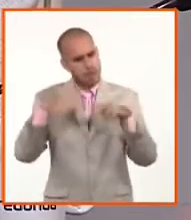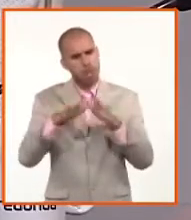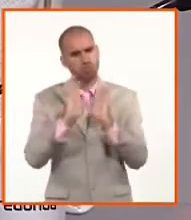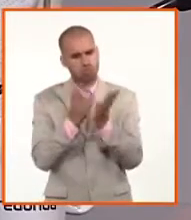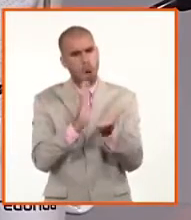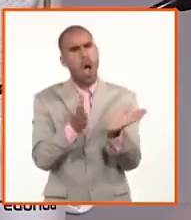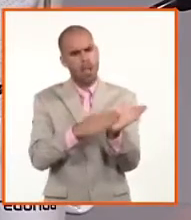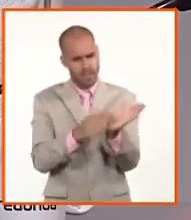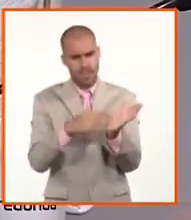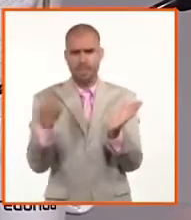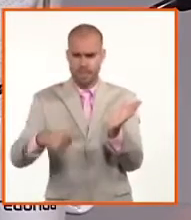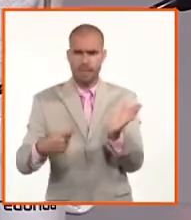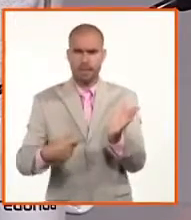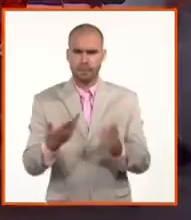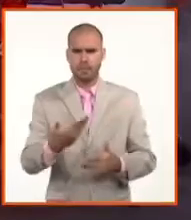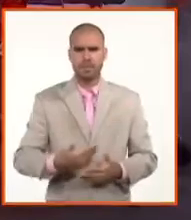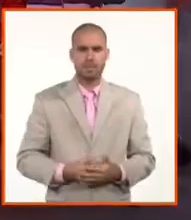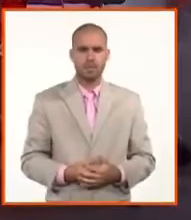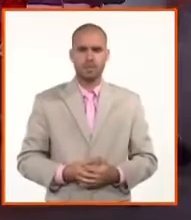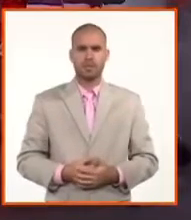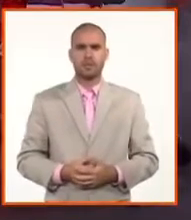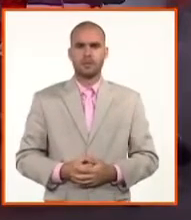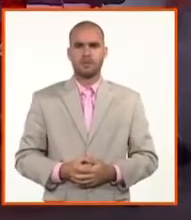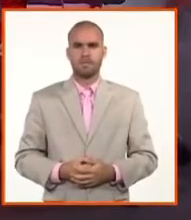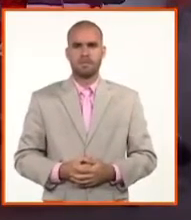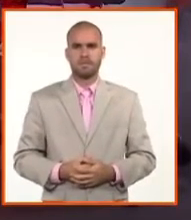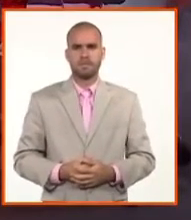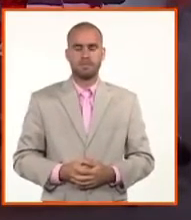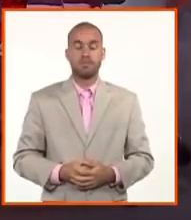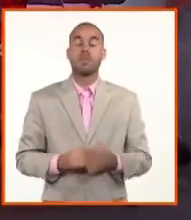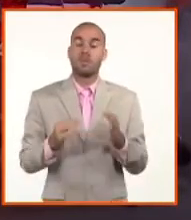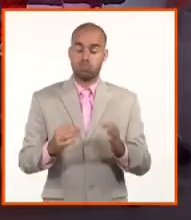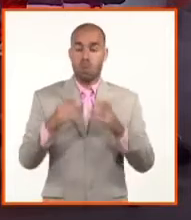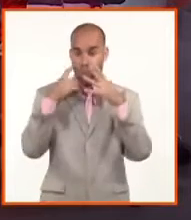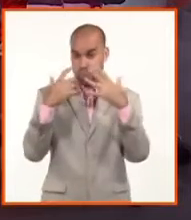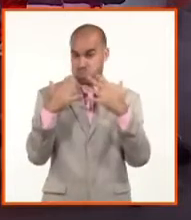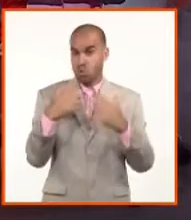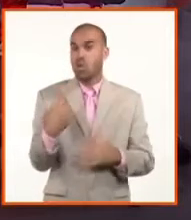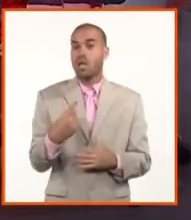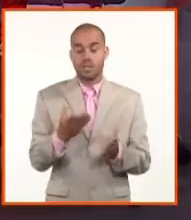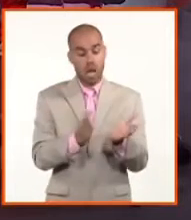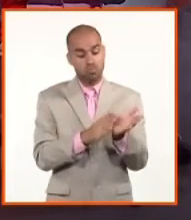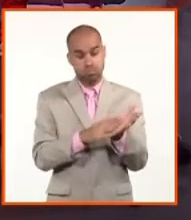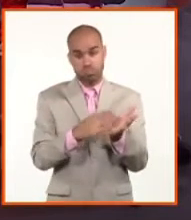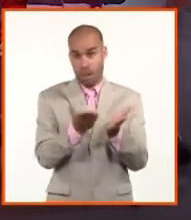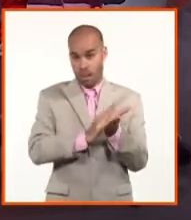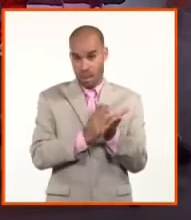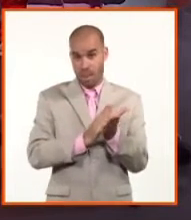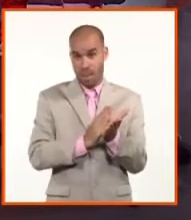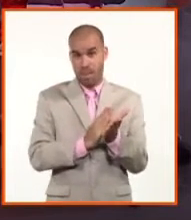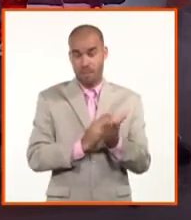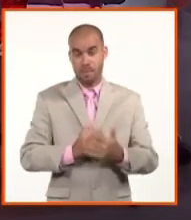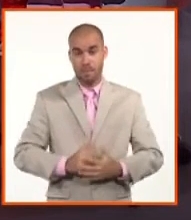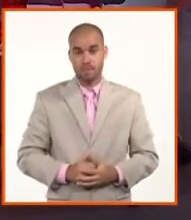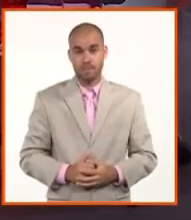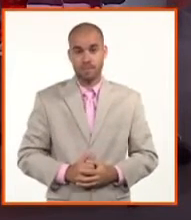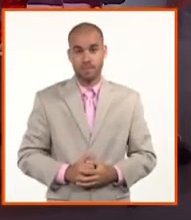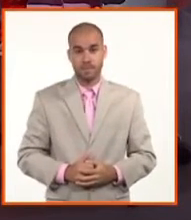vez que tenemos que leer, y por eso es tan imprescindible un texto como el que